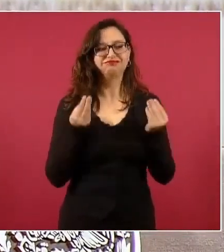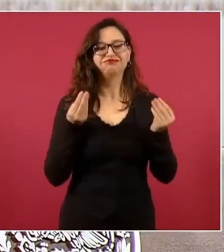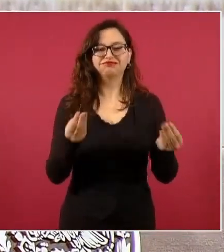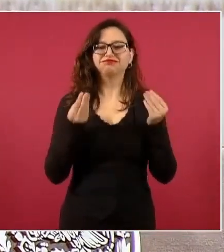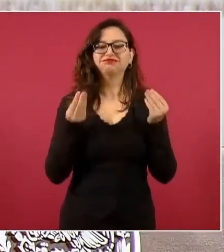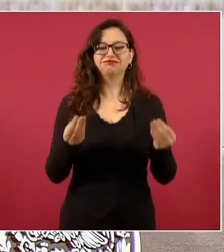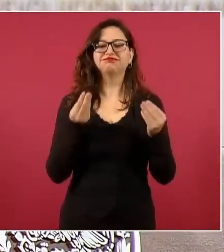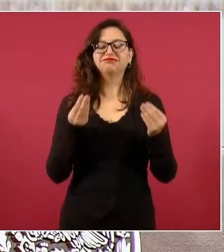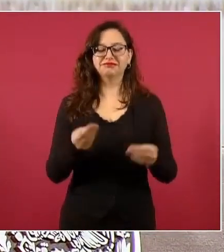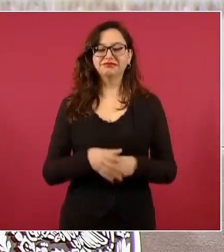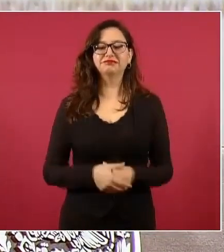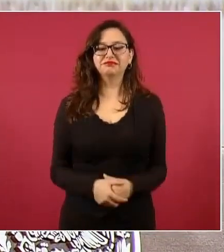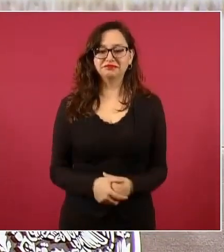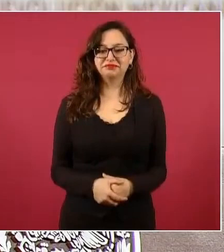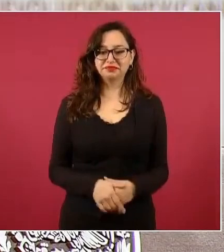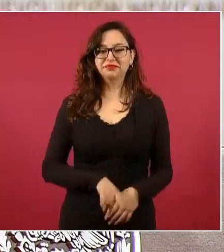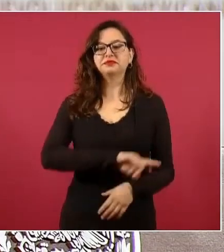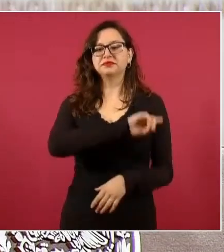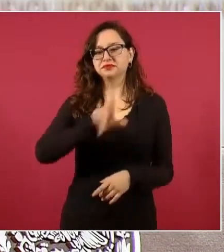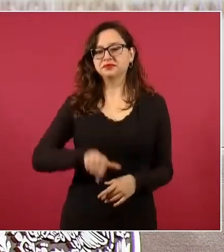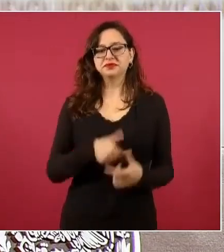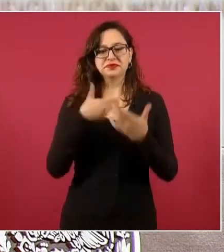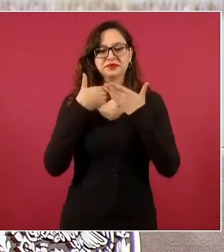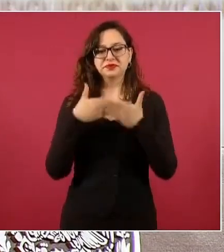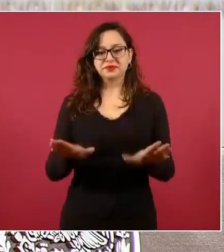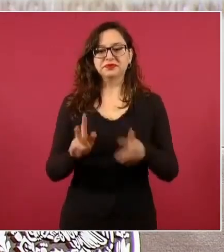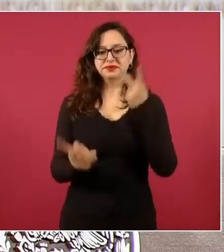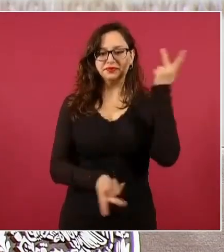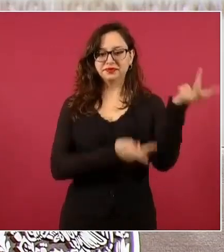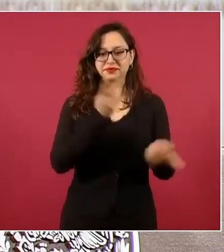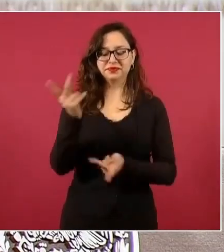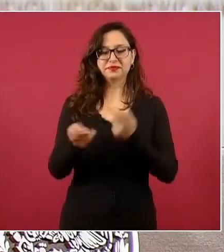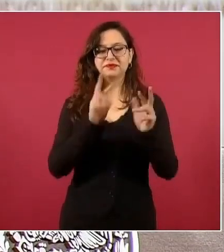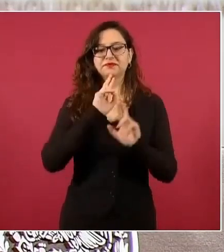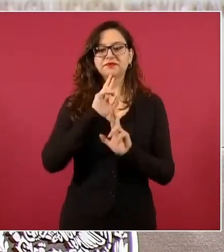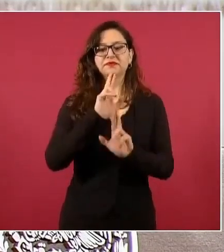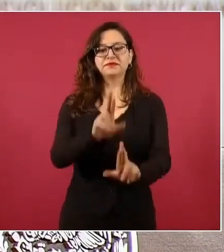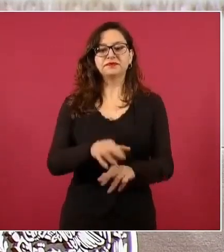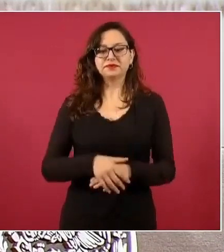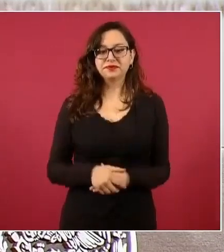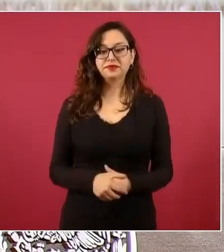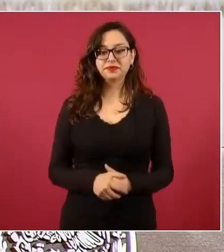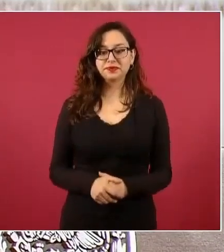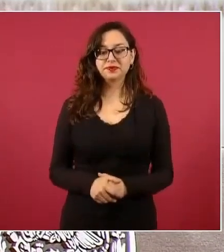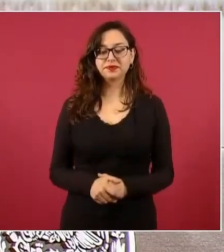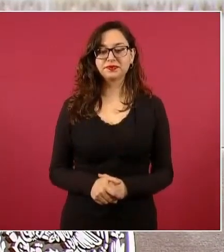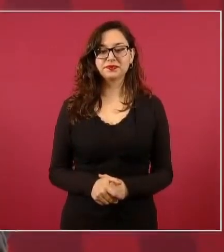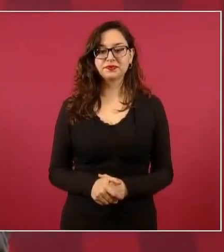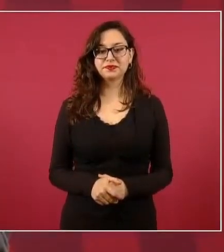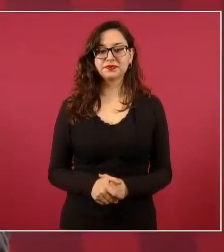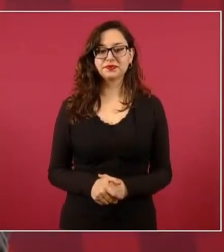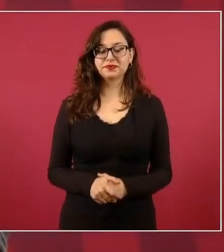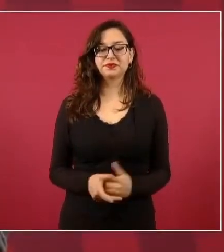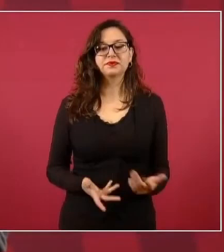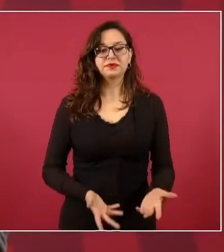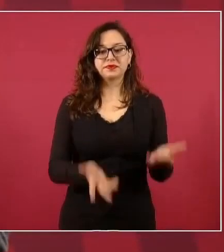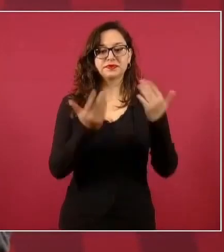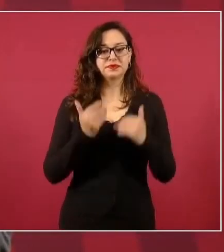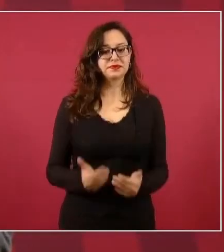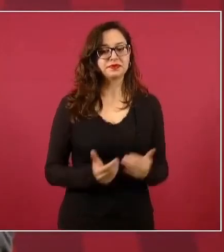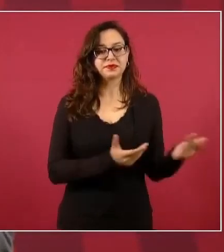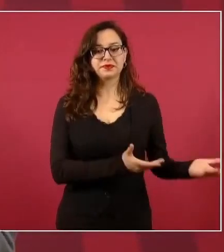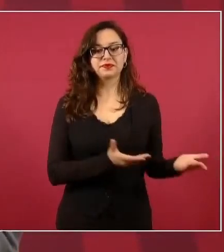Y luego abrimos para preguntas y respuestas, de modo que le damos la